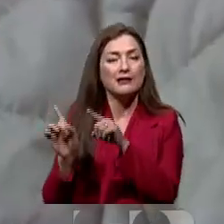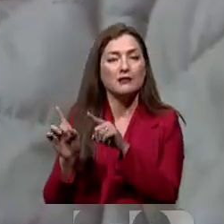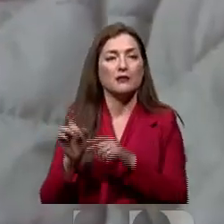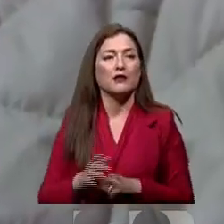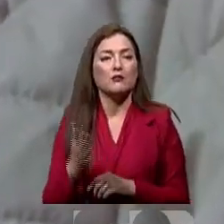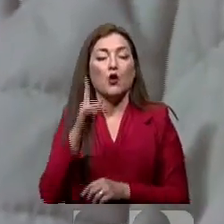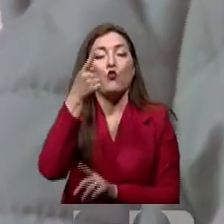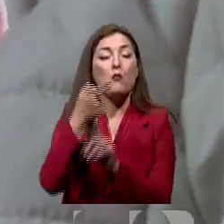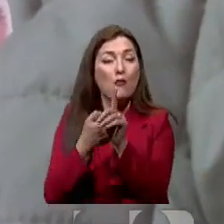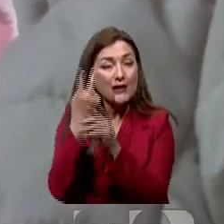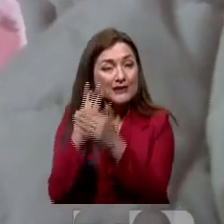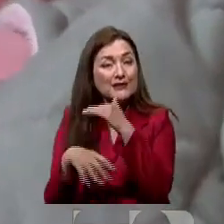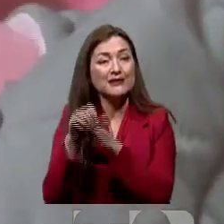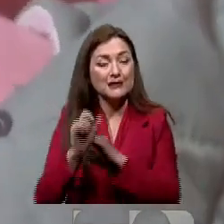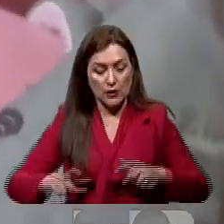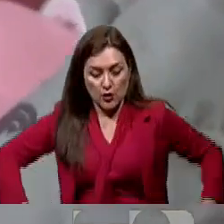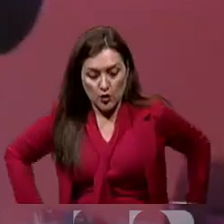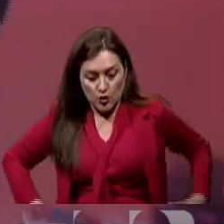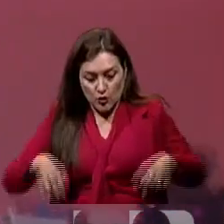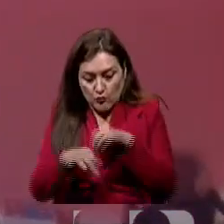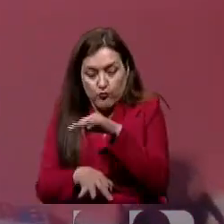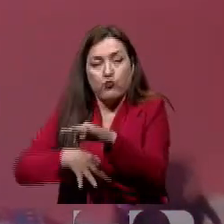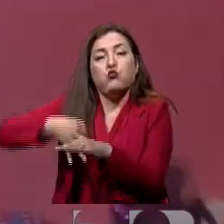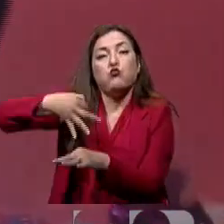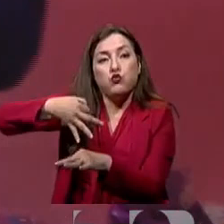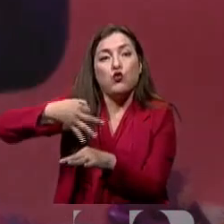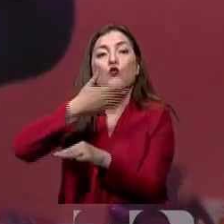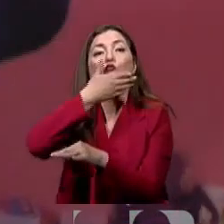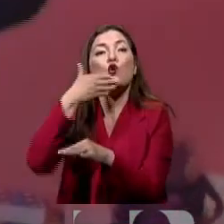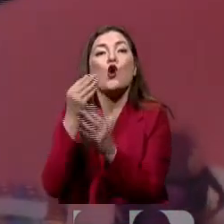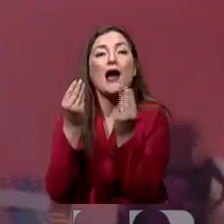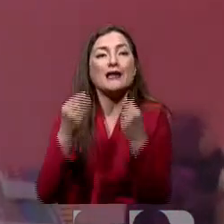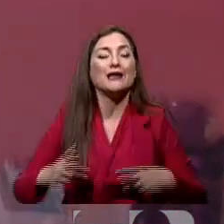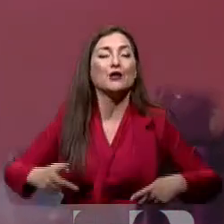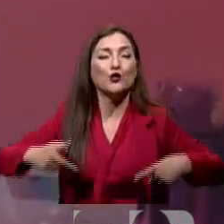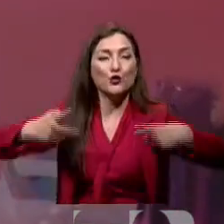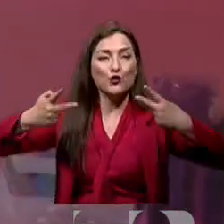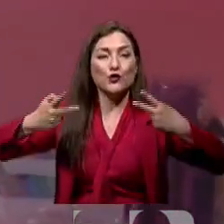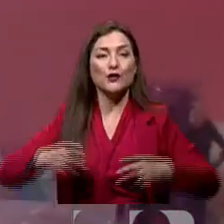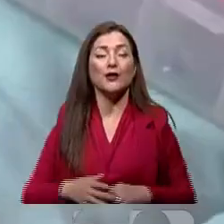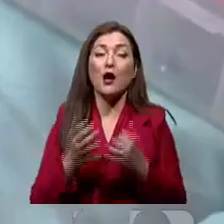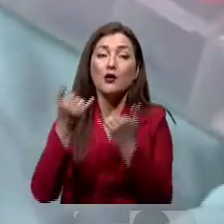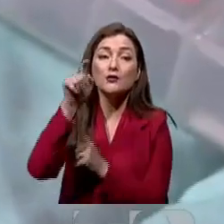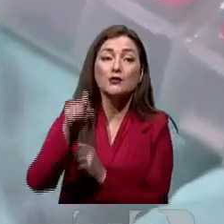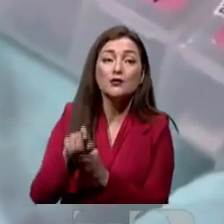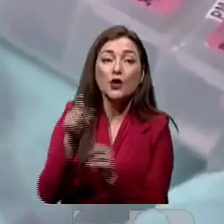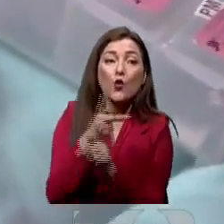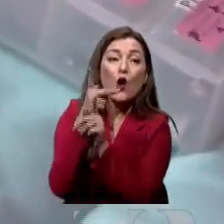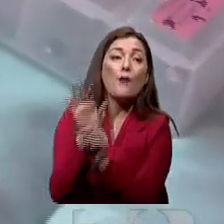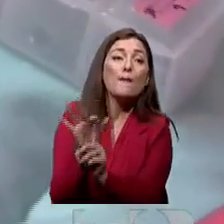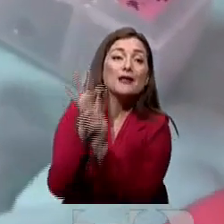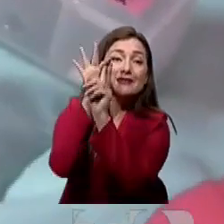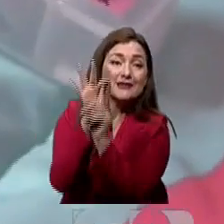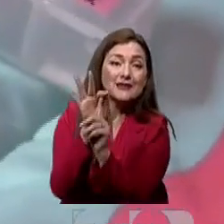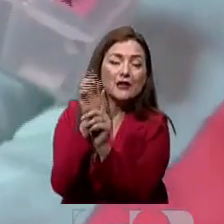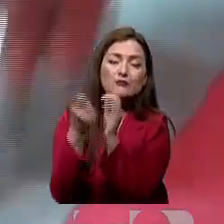que hace un mes su hija tuvo un trasplante de riñón y esto ha mejorado su calidad de vida. Sin embargo, ahora necesita cuidados especiales